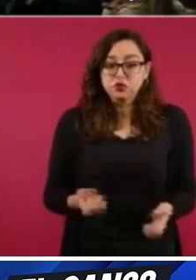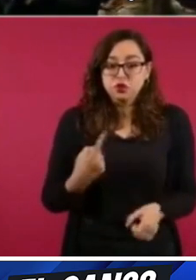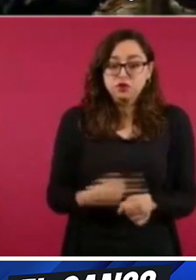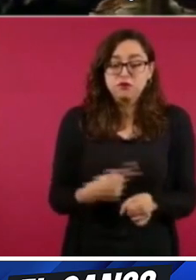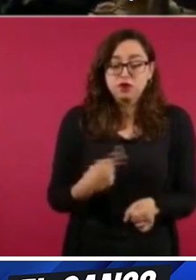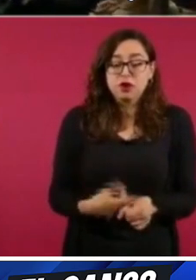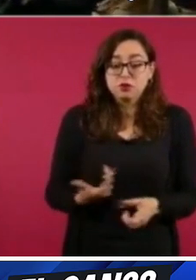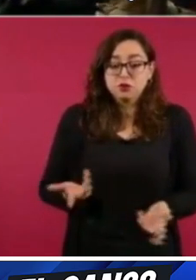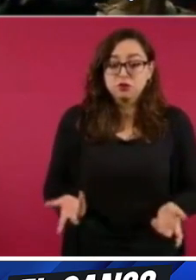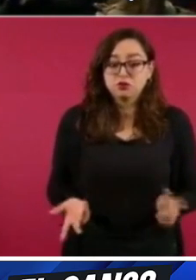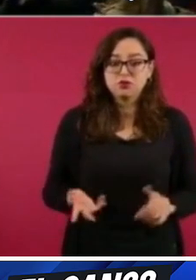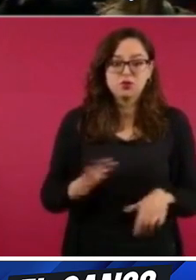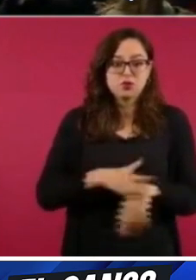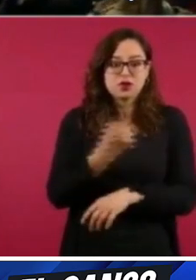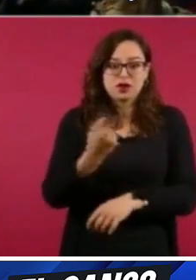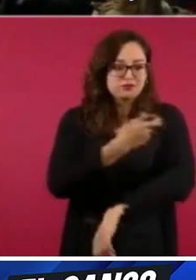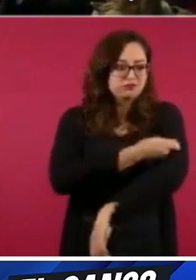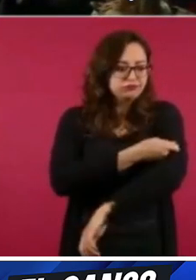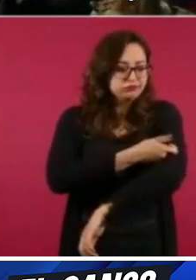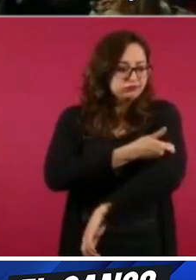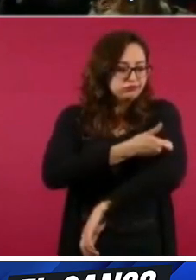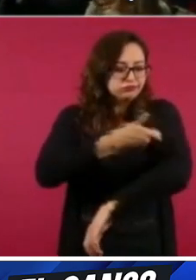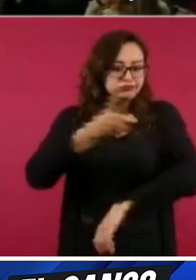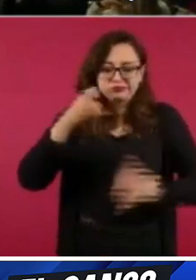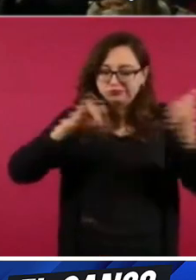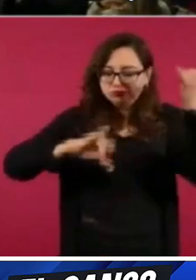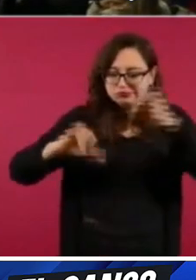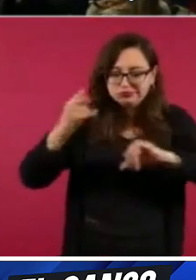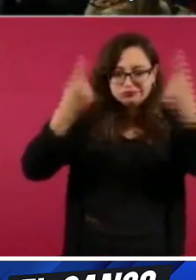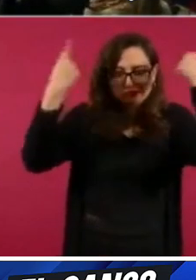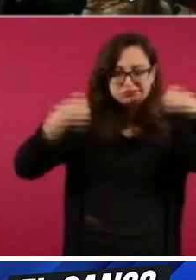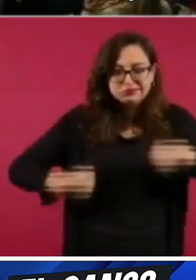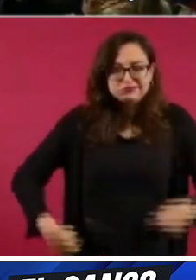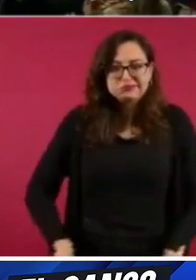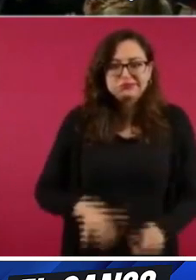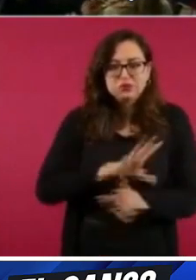pues le hacen análisis de todo, ¿sí? Y